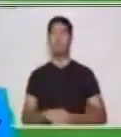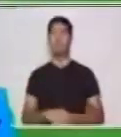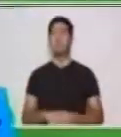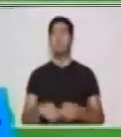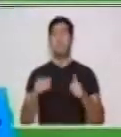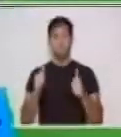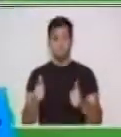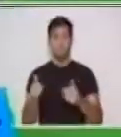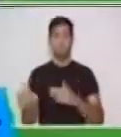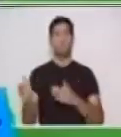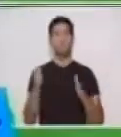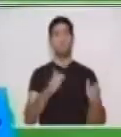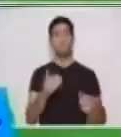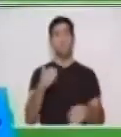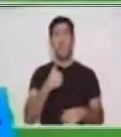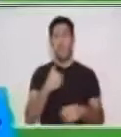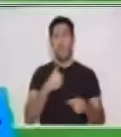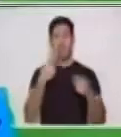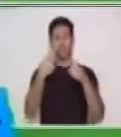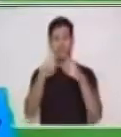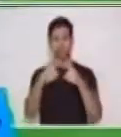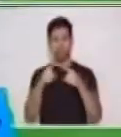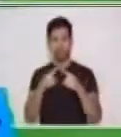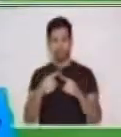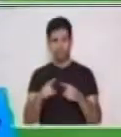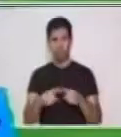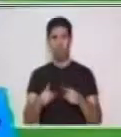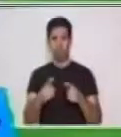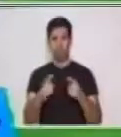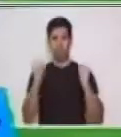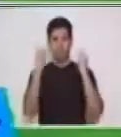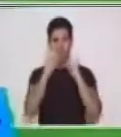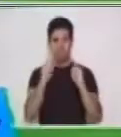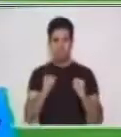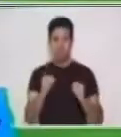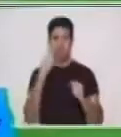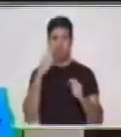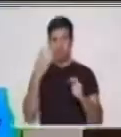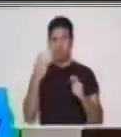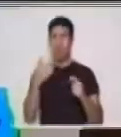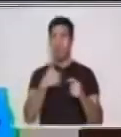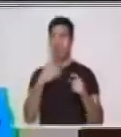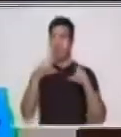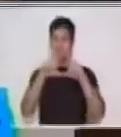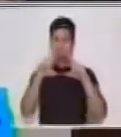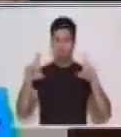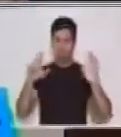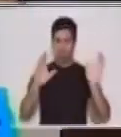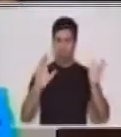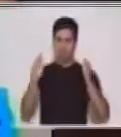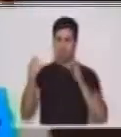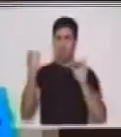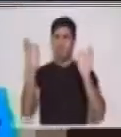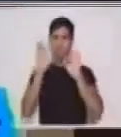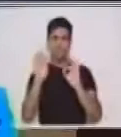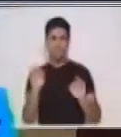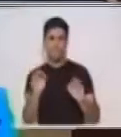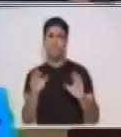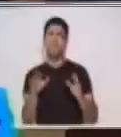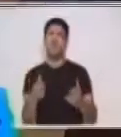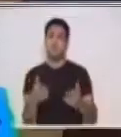Hay muchas imágenes o en nuestro contexto que tienen forma de prisma rectangular. Si